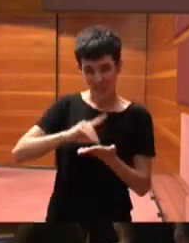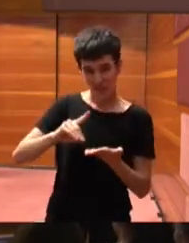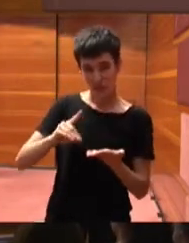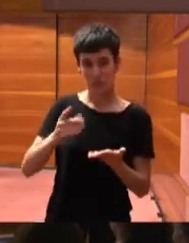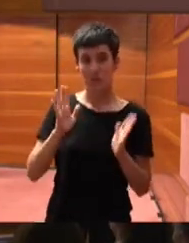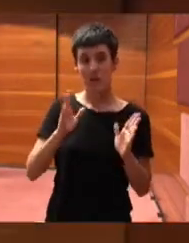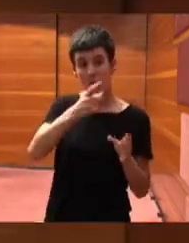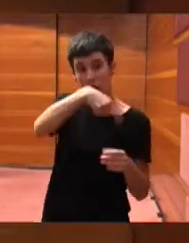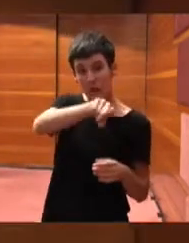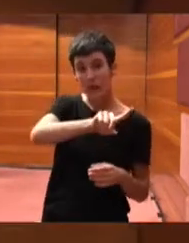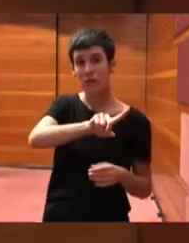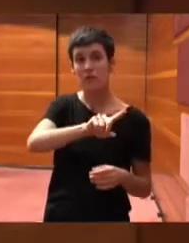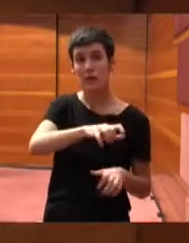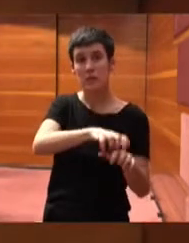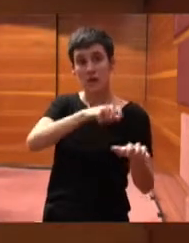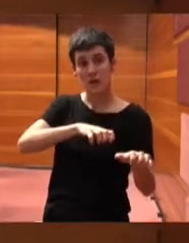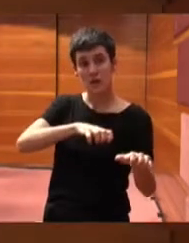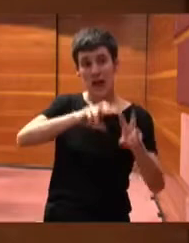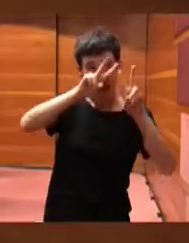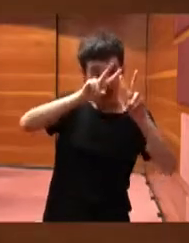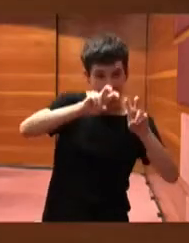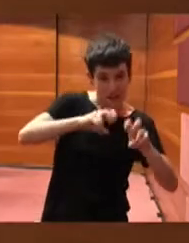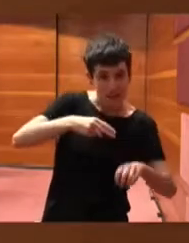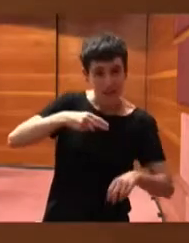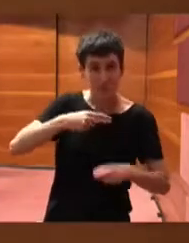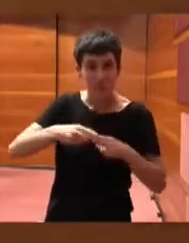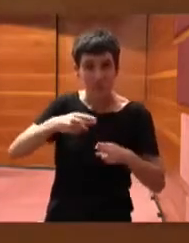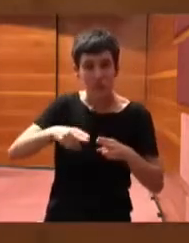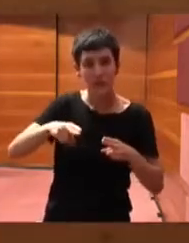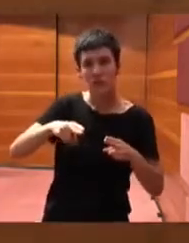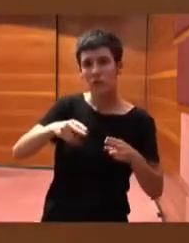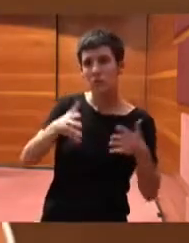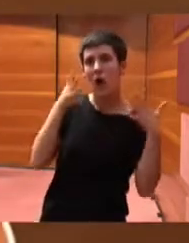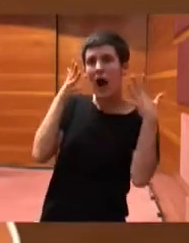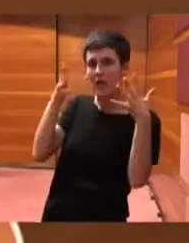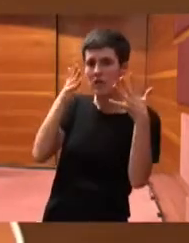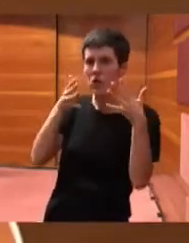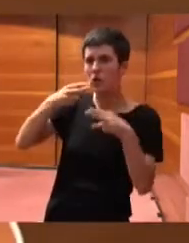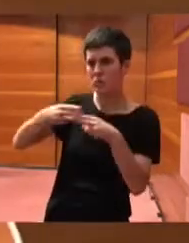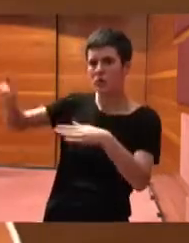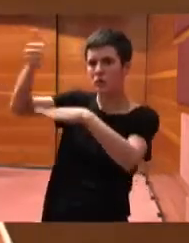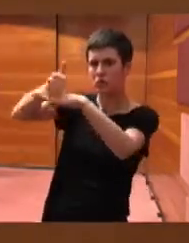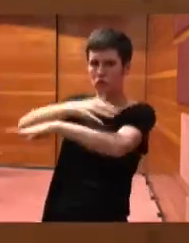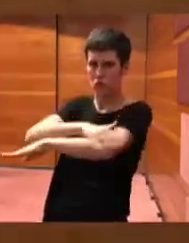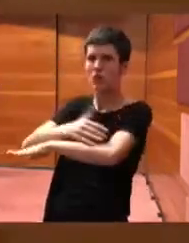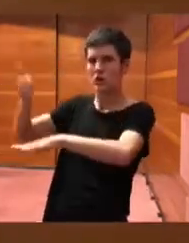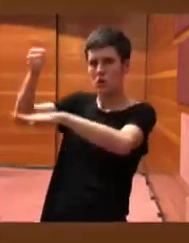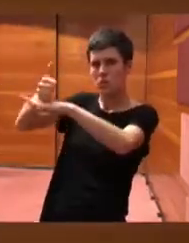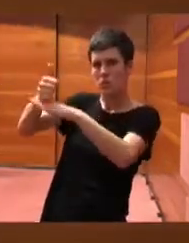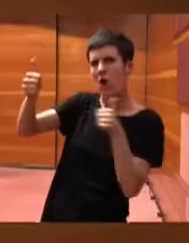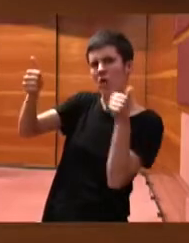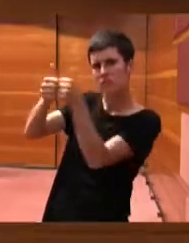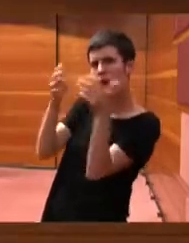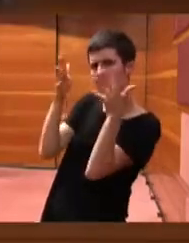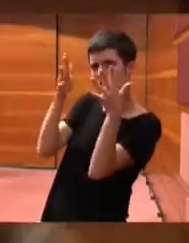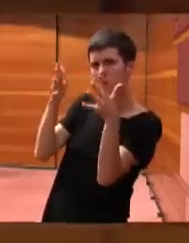pero ellos, la mayoría, son analistas políticos, asesores de alta política, ¿vale? O sea, de gobiernos para arriba, ¿sabes?